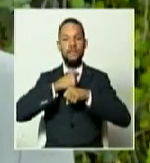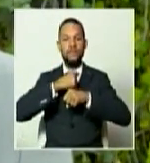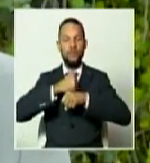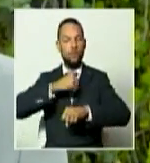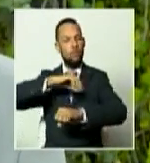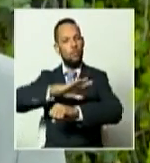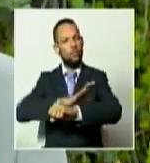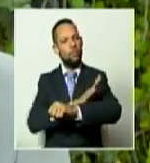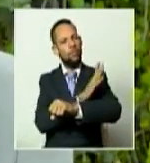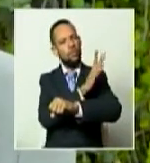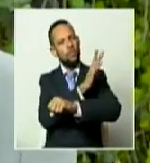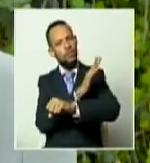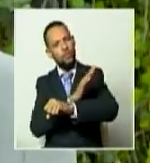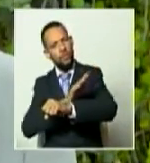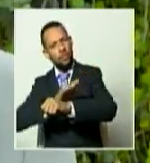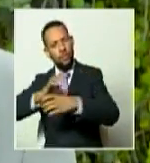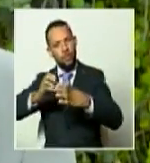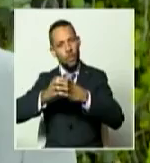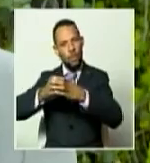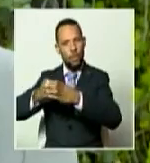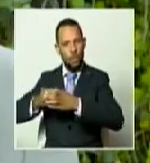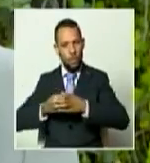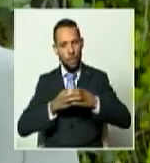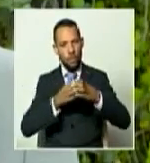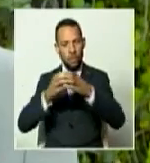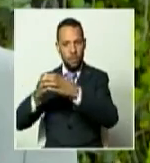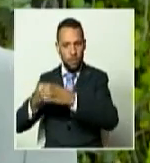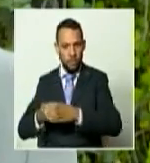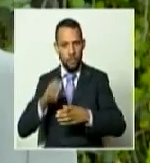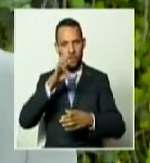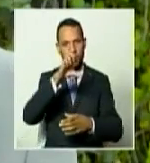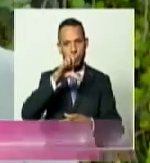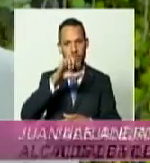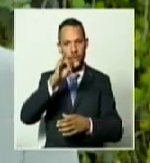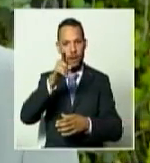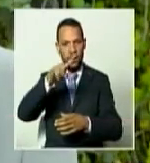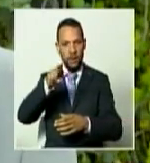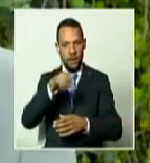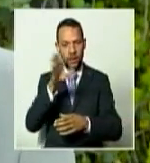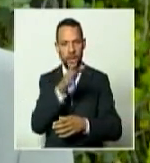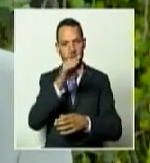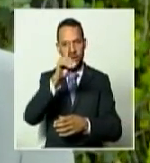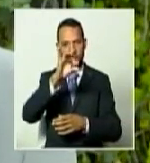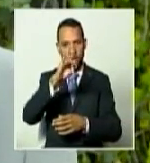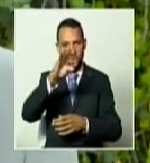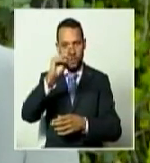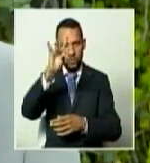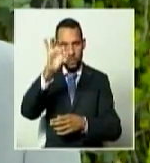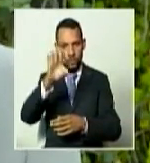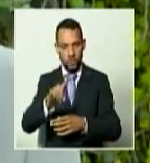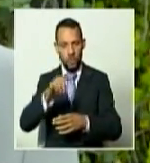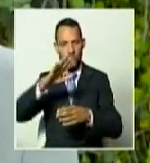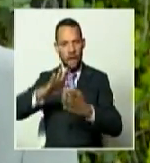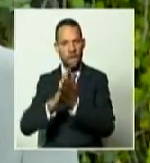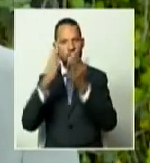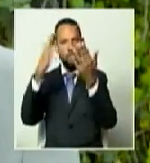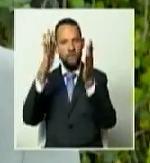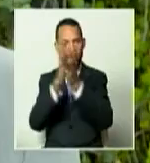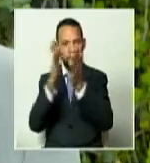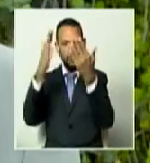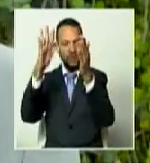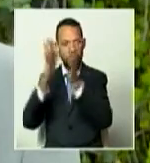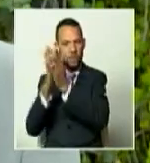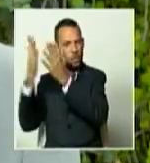Música Colombiana Campo Elías Vargas Duque. Un festival que pretende a través de rescatar y